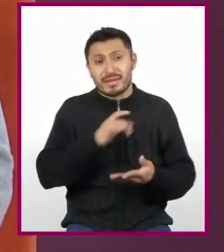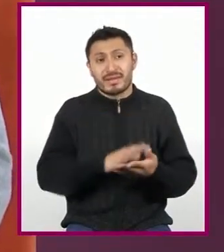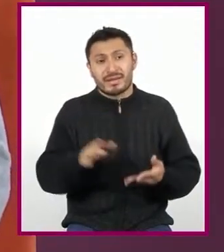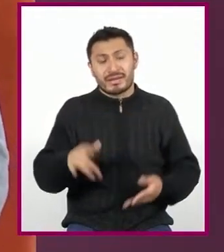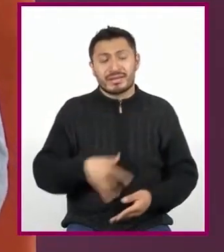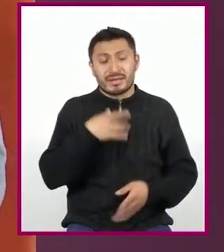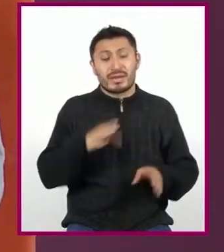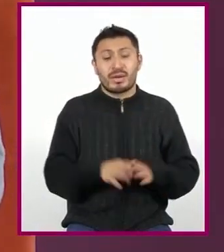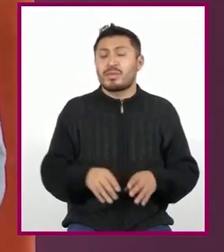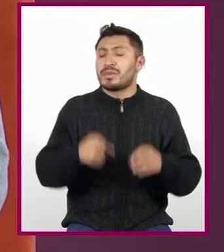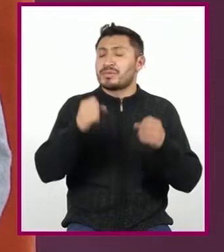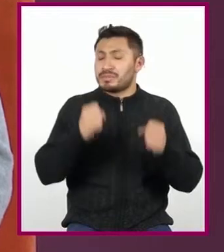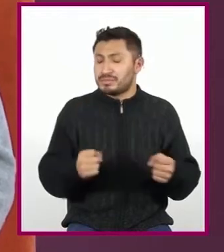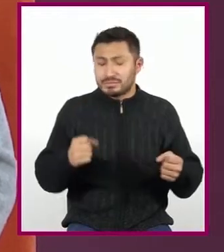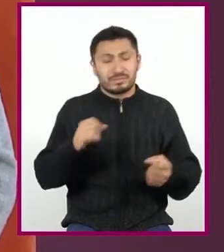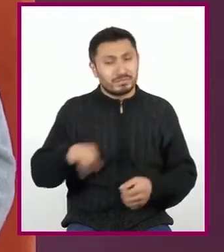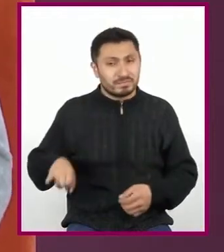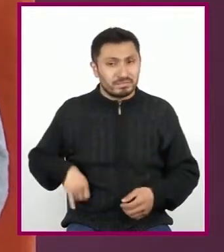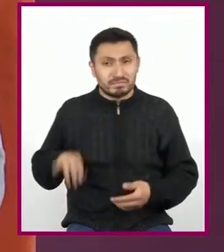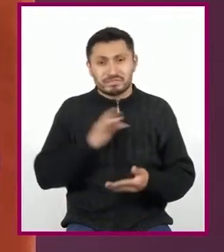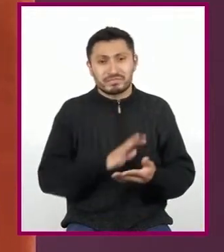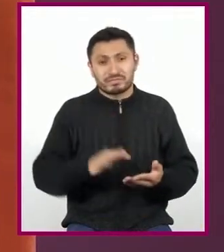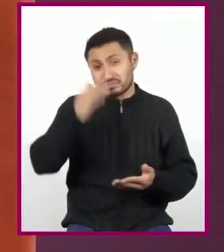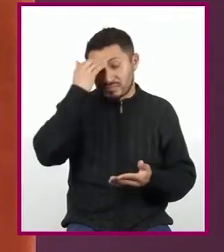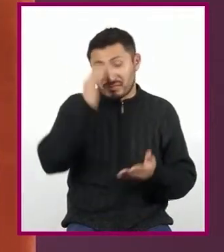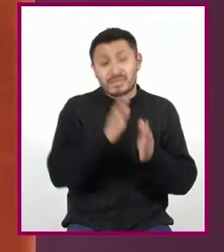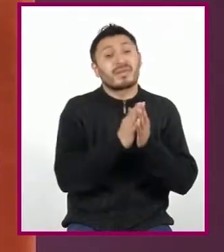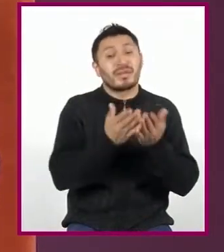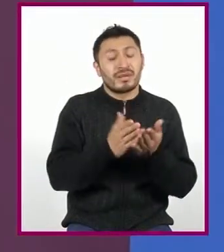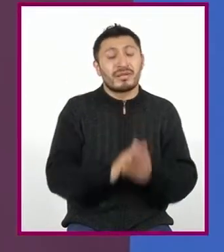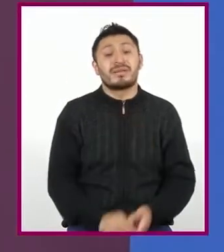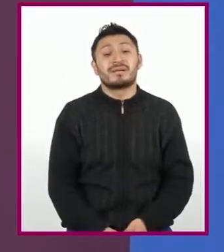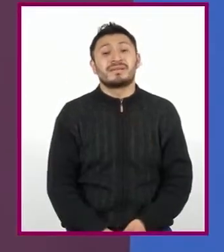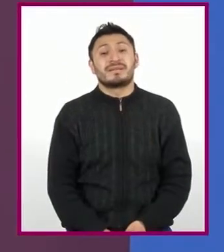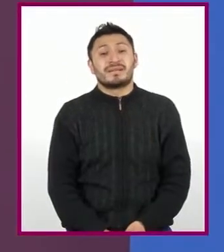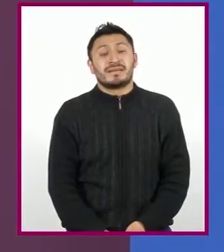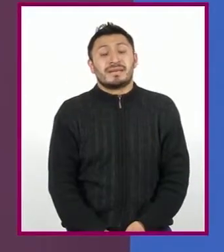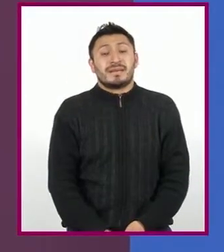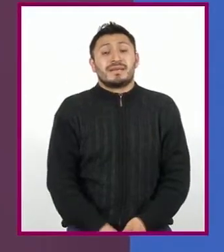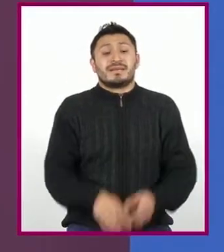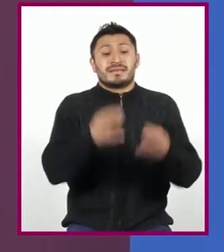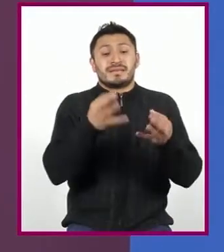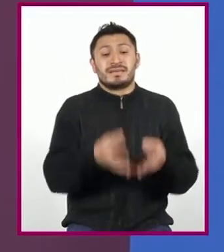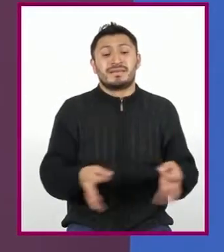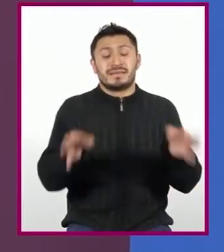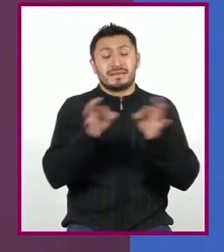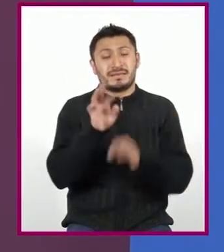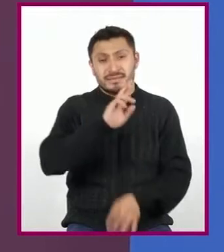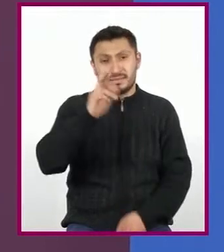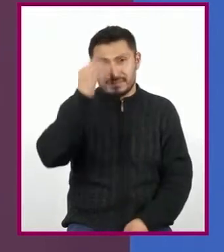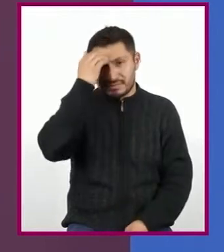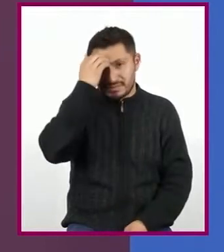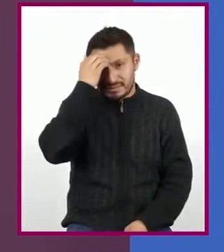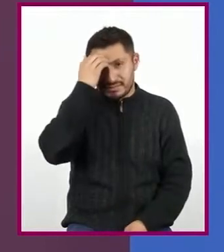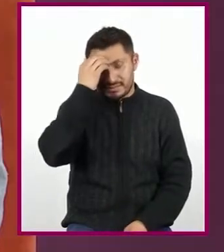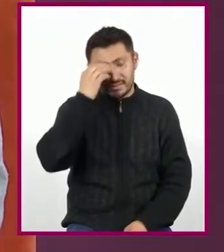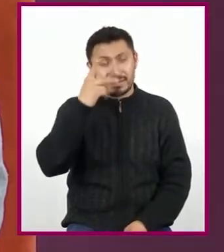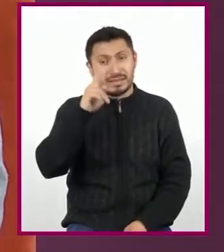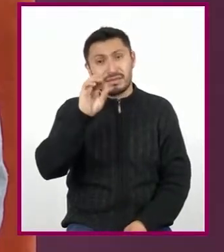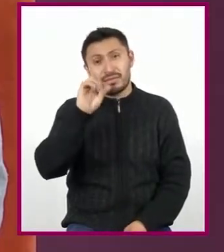obra. Al redactarlo, usar el estilo directo tiene la ventaja de que te permite establecer